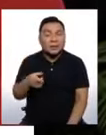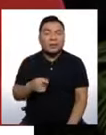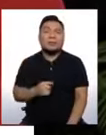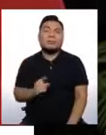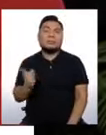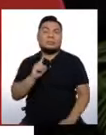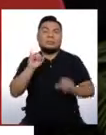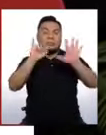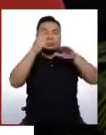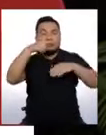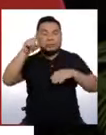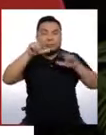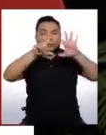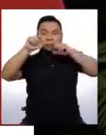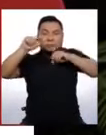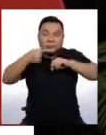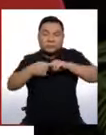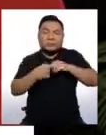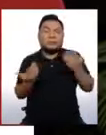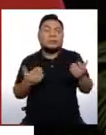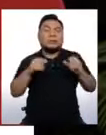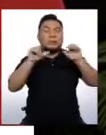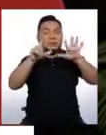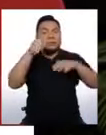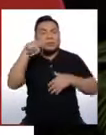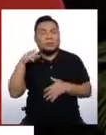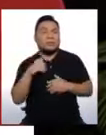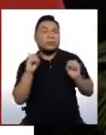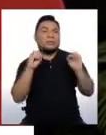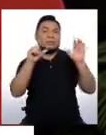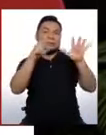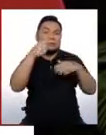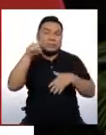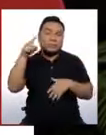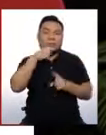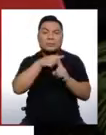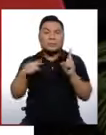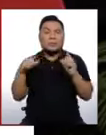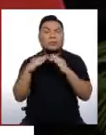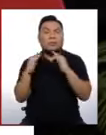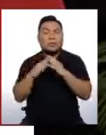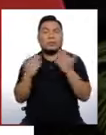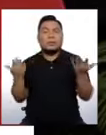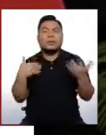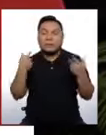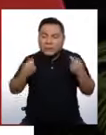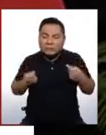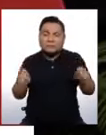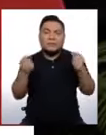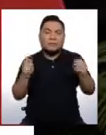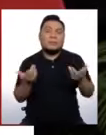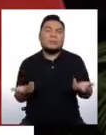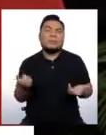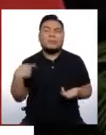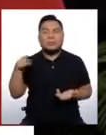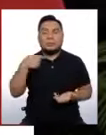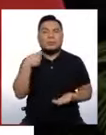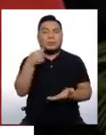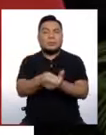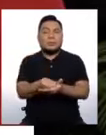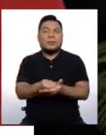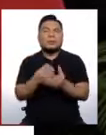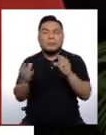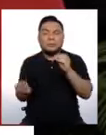si no son seis millones setecientos mil si son siete millones o siete millones y medio de hogares haremos el esfuerzo para dar los recursos